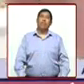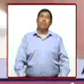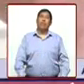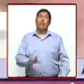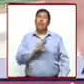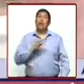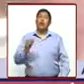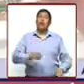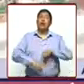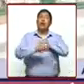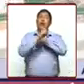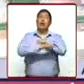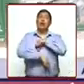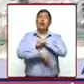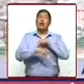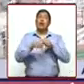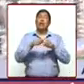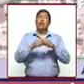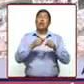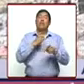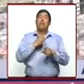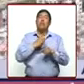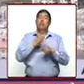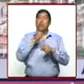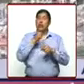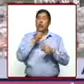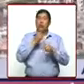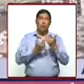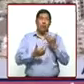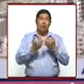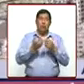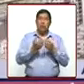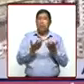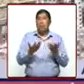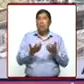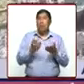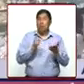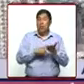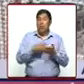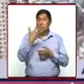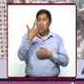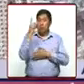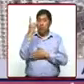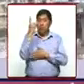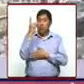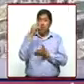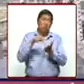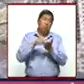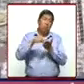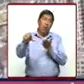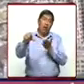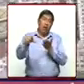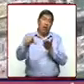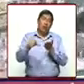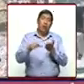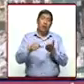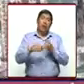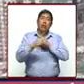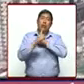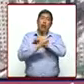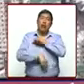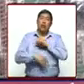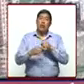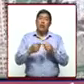Y es que la sanción para quienes provocan los incendios forestales no asustan a nadie. Con esta moneda de 5 bolivianos yo puedo pagar la multa